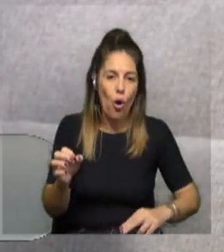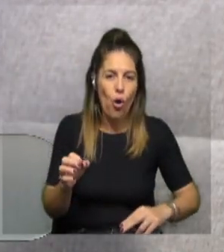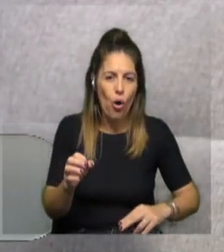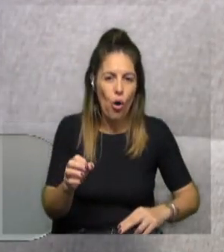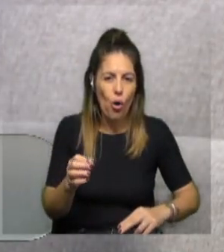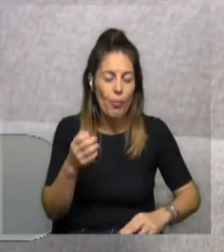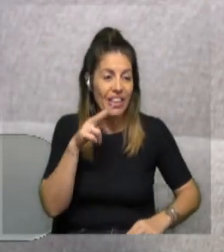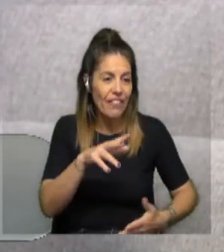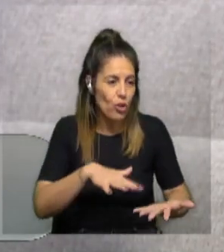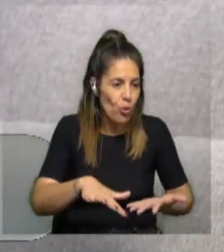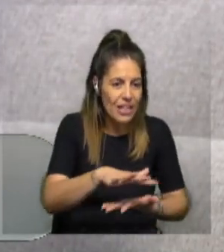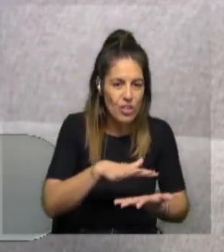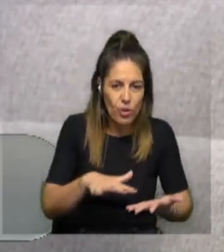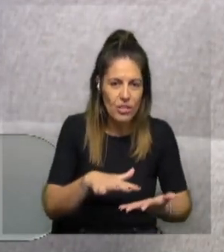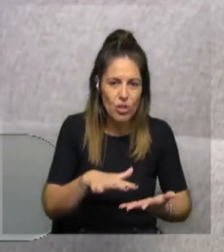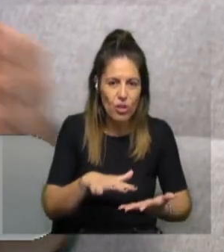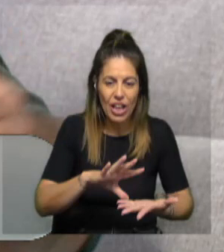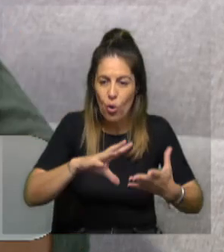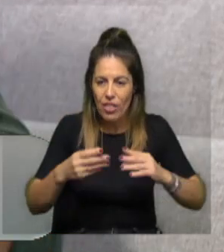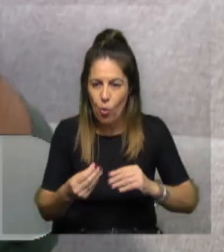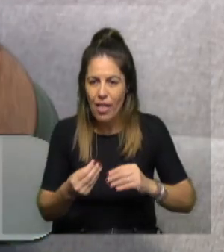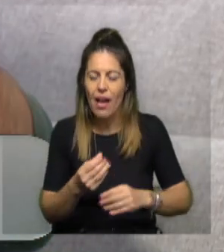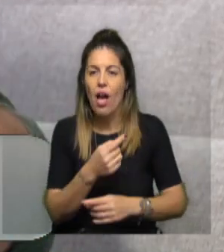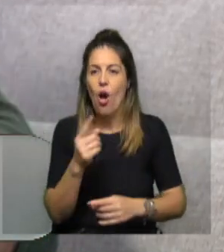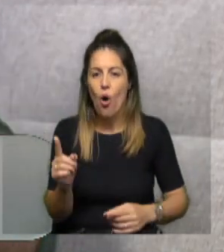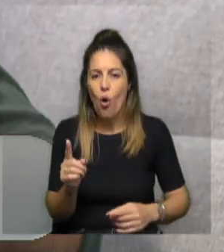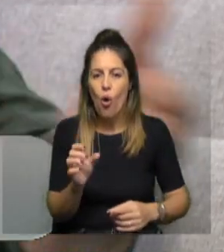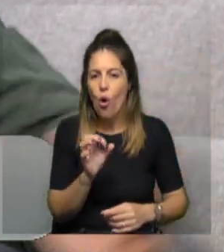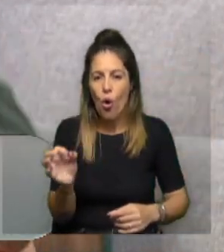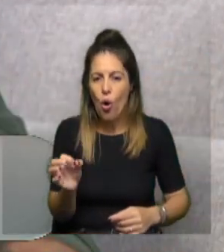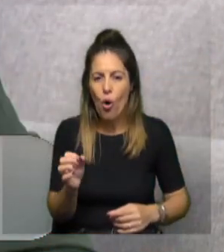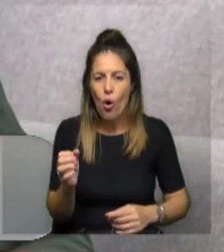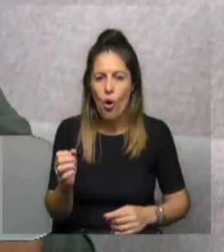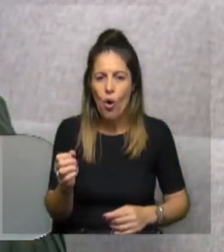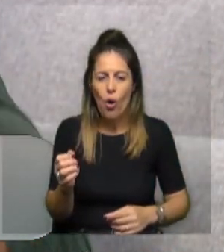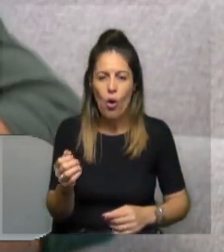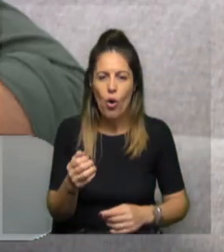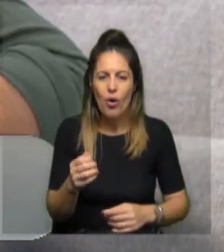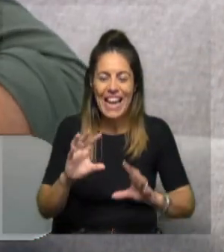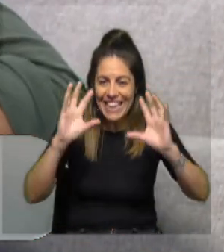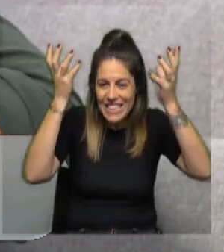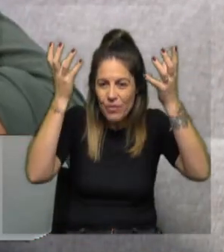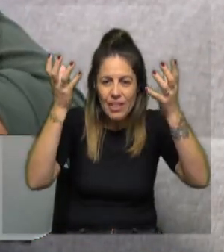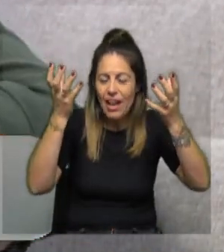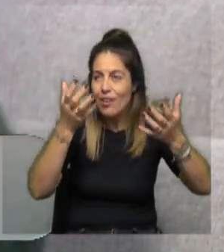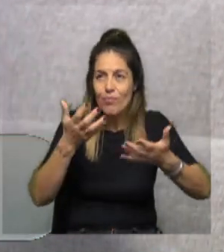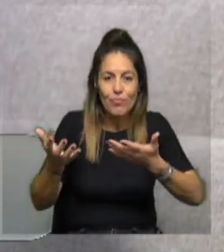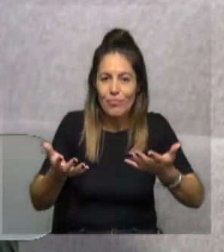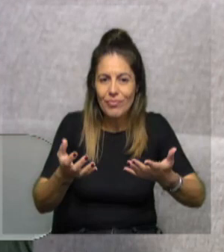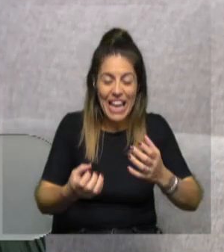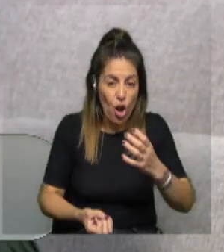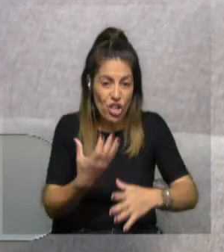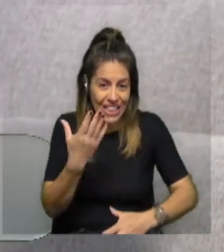está viendo una situación que no es la adecuada, porque mataste una hormiga. O sea, la agresividad, el